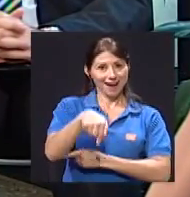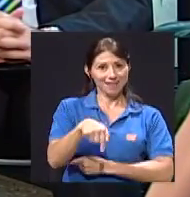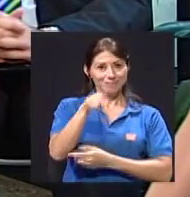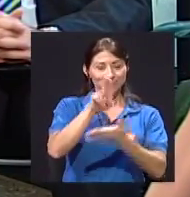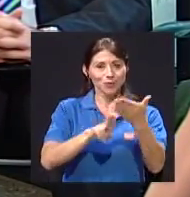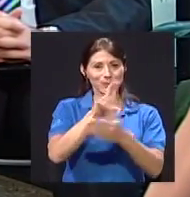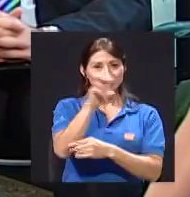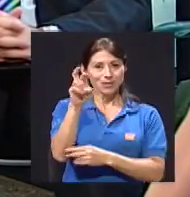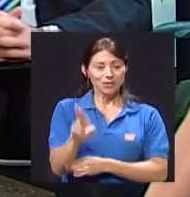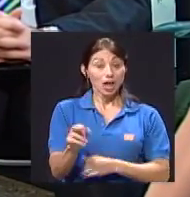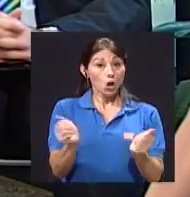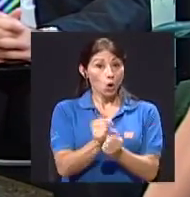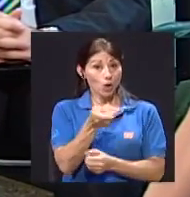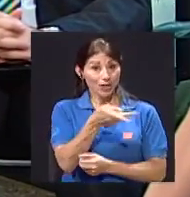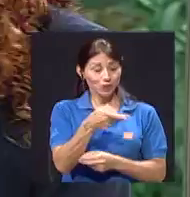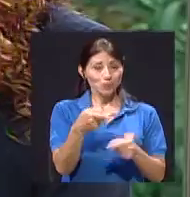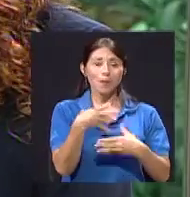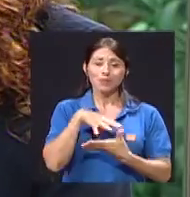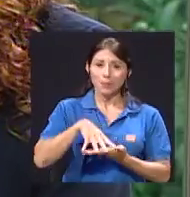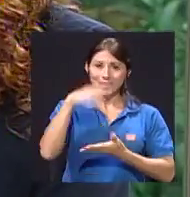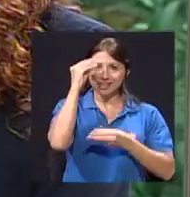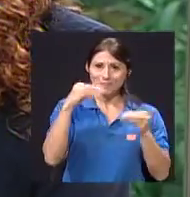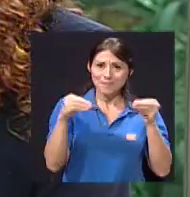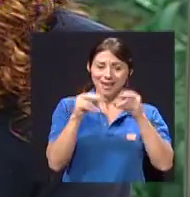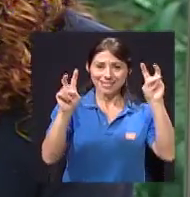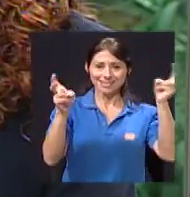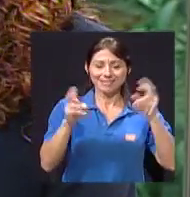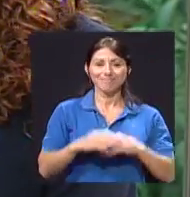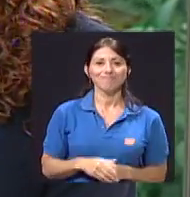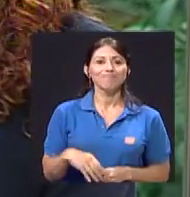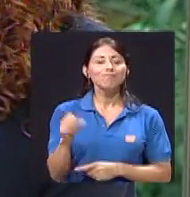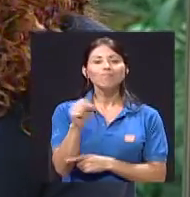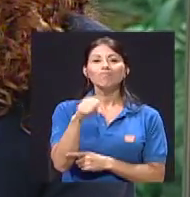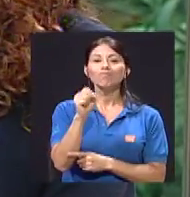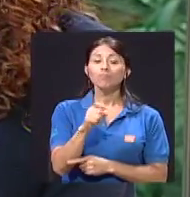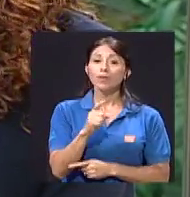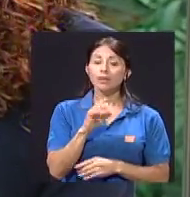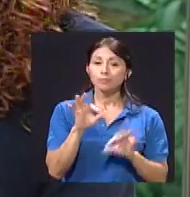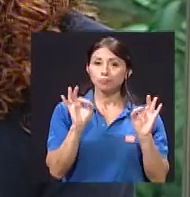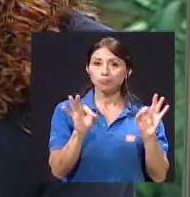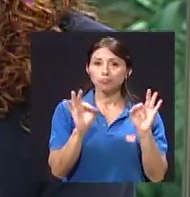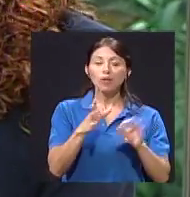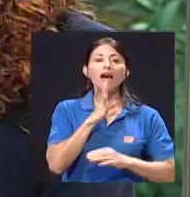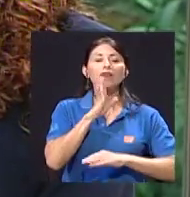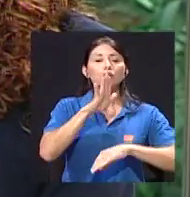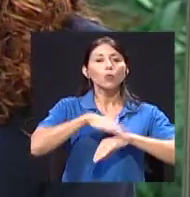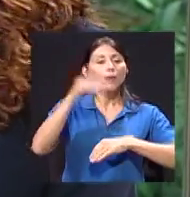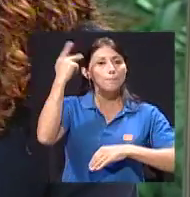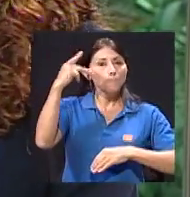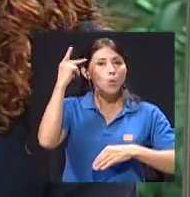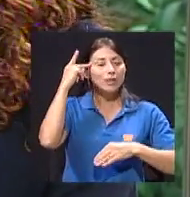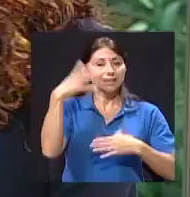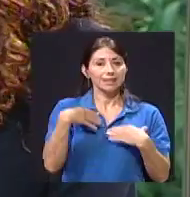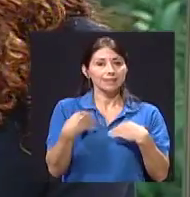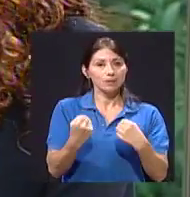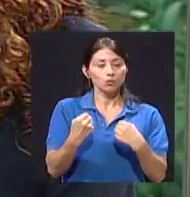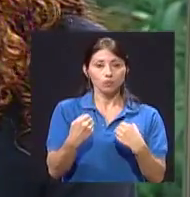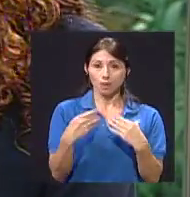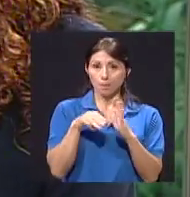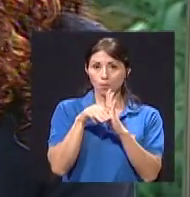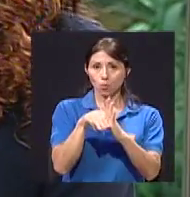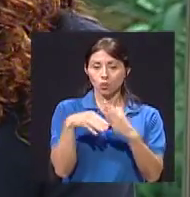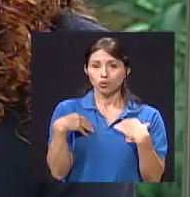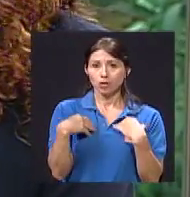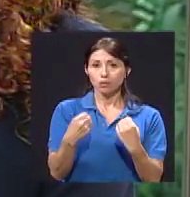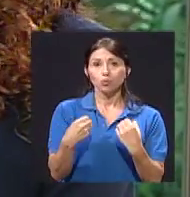ellos vamos a aprender más de este tema. Muy bien, hablar de políticas y modelos de salud es un tema complejo por el